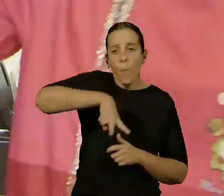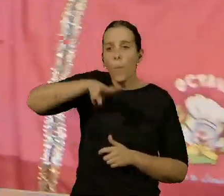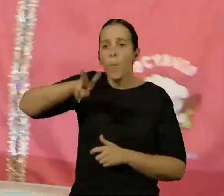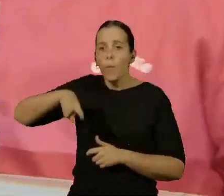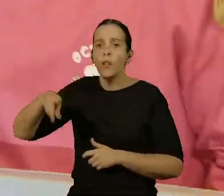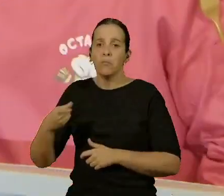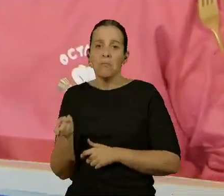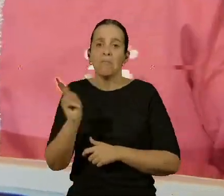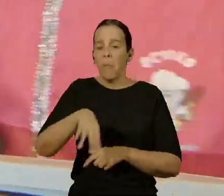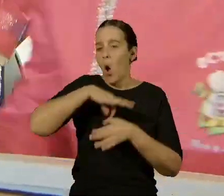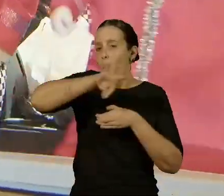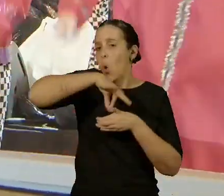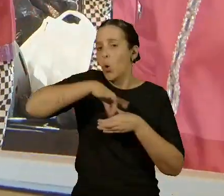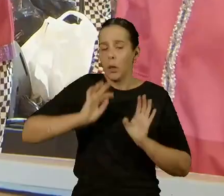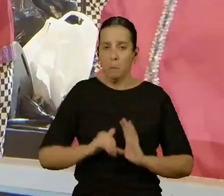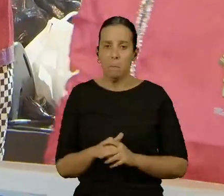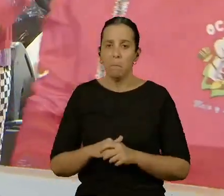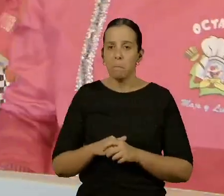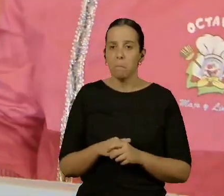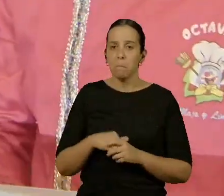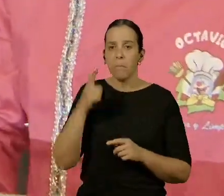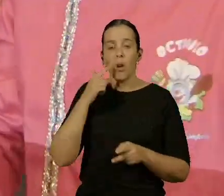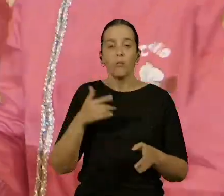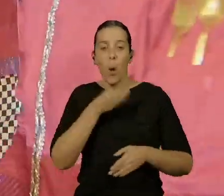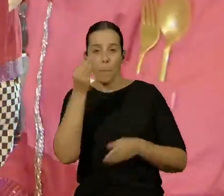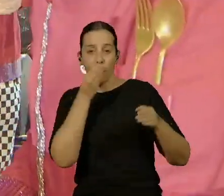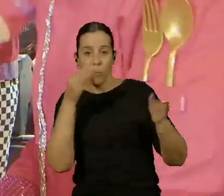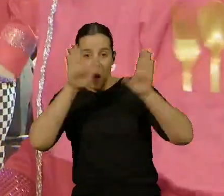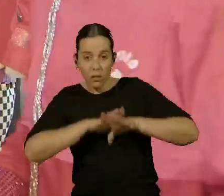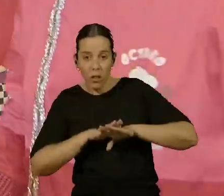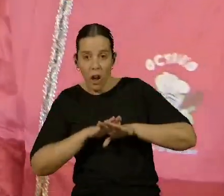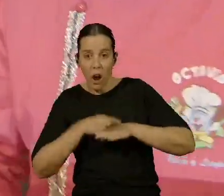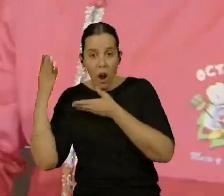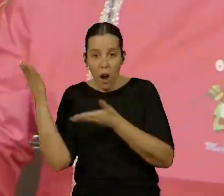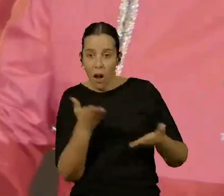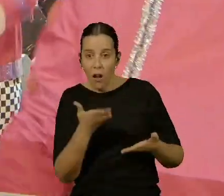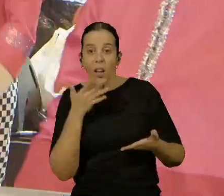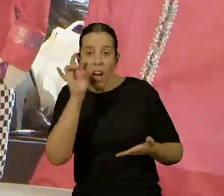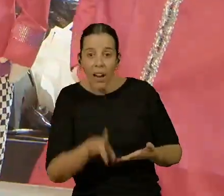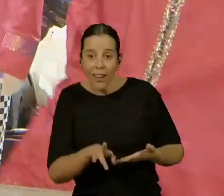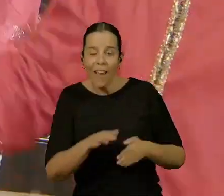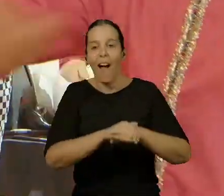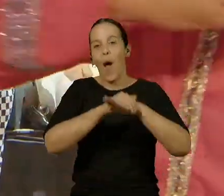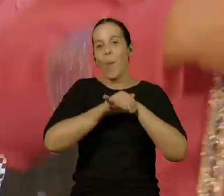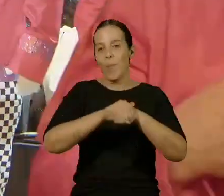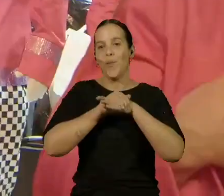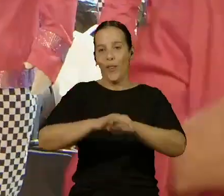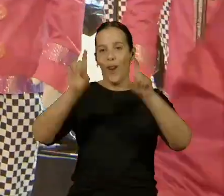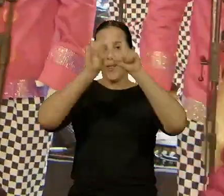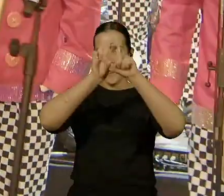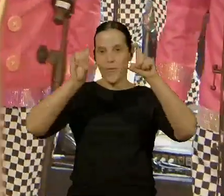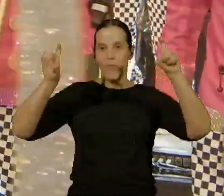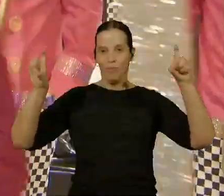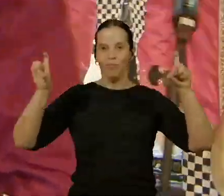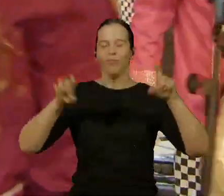un cortado. Para cenar hay que invitar a un amigo